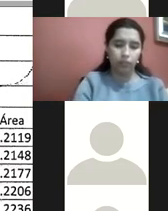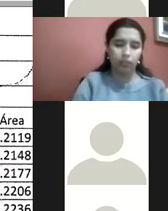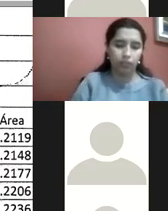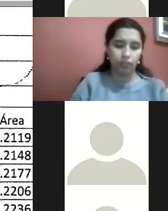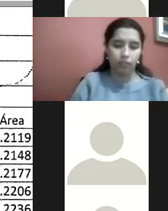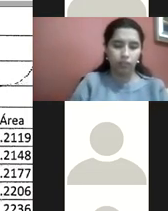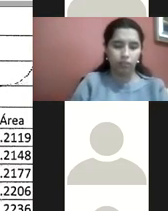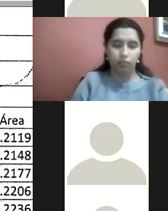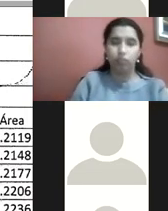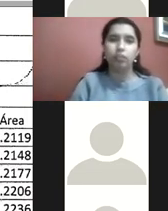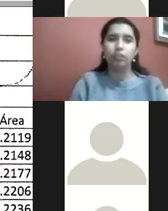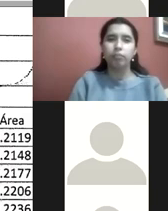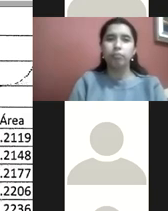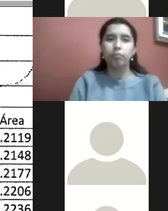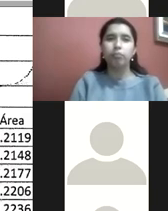Okay.